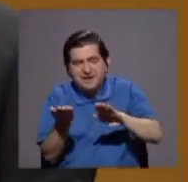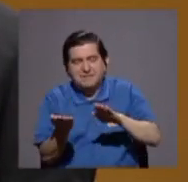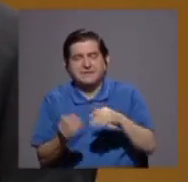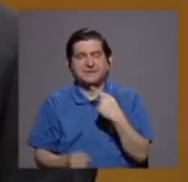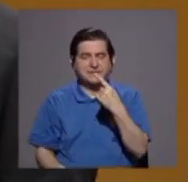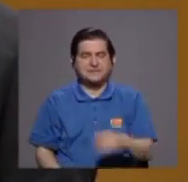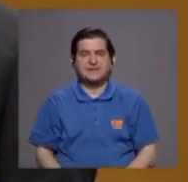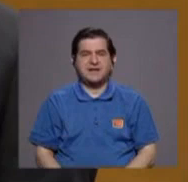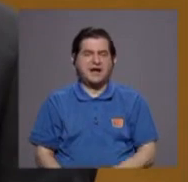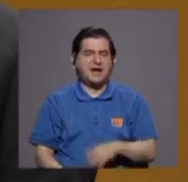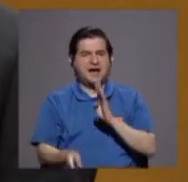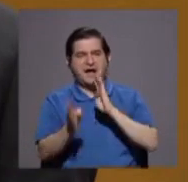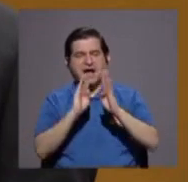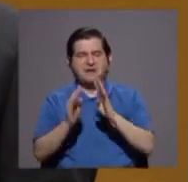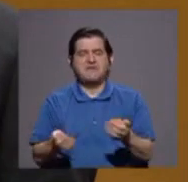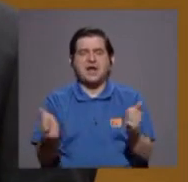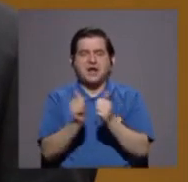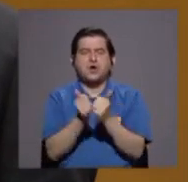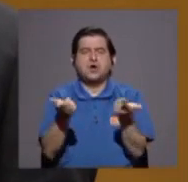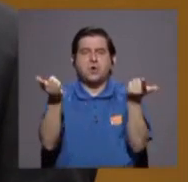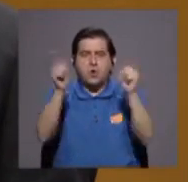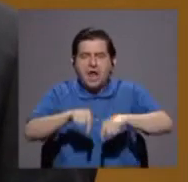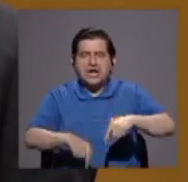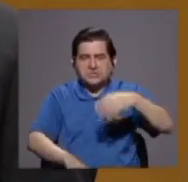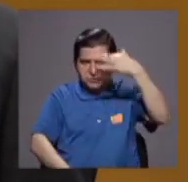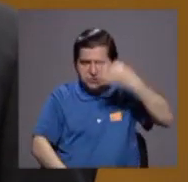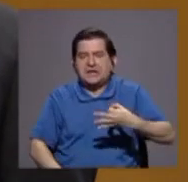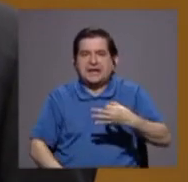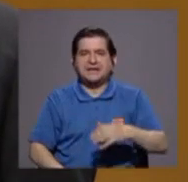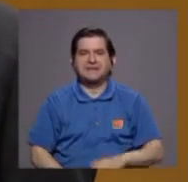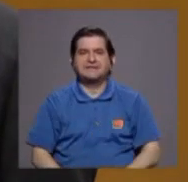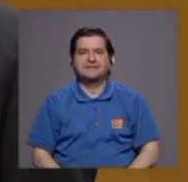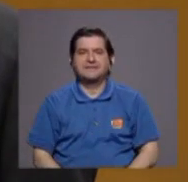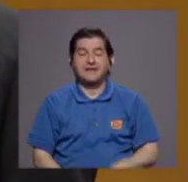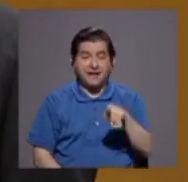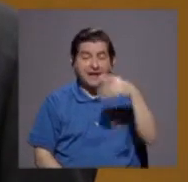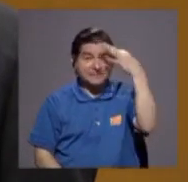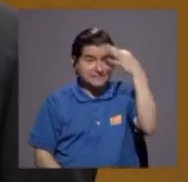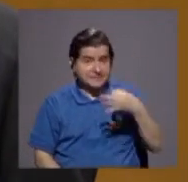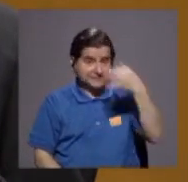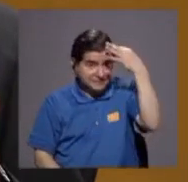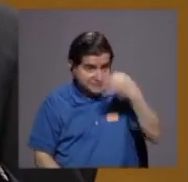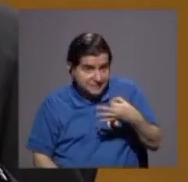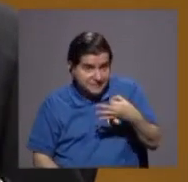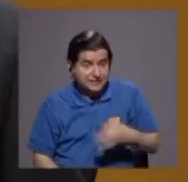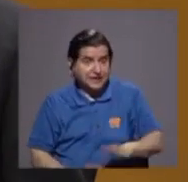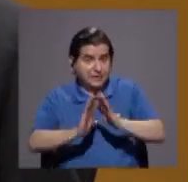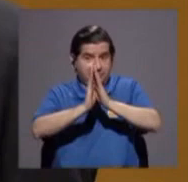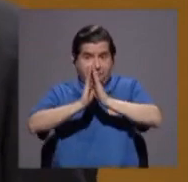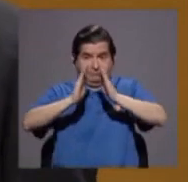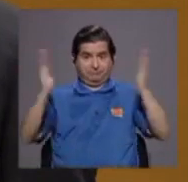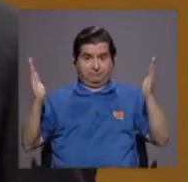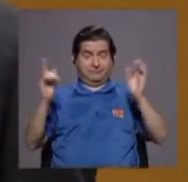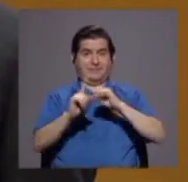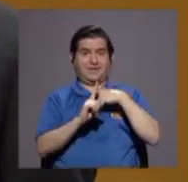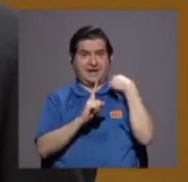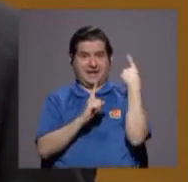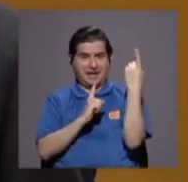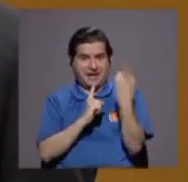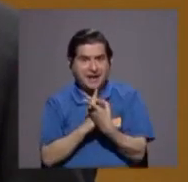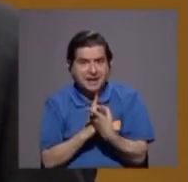hablar con el claro lenguaje de los hechos. Me parece que esa posición de apertura a la